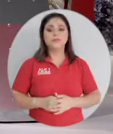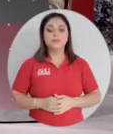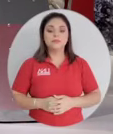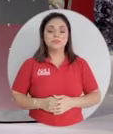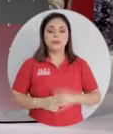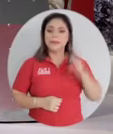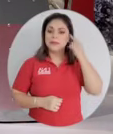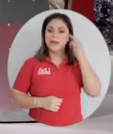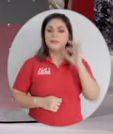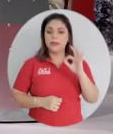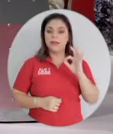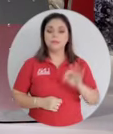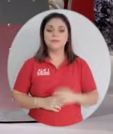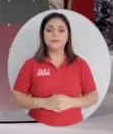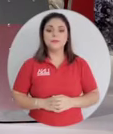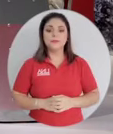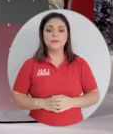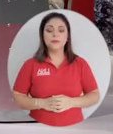privado entonces se contrae,